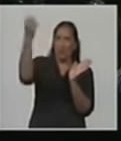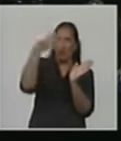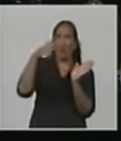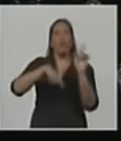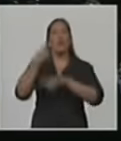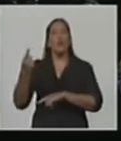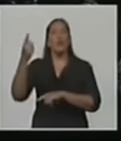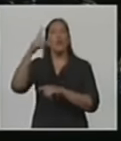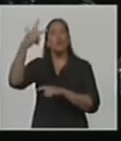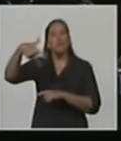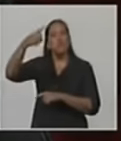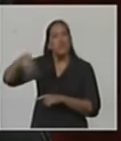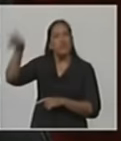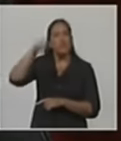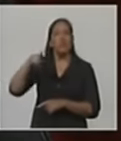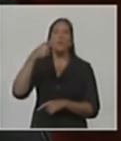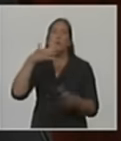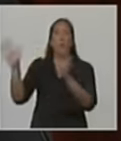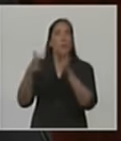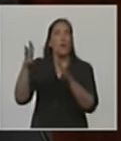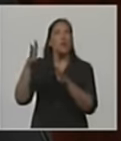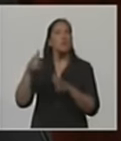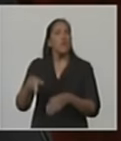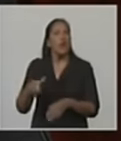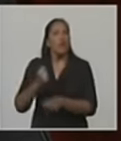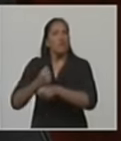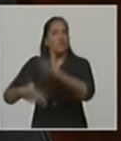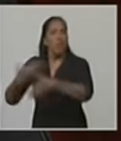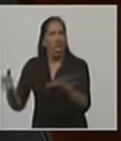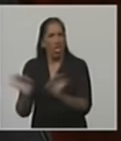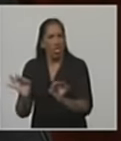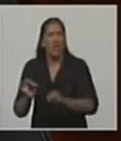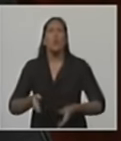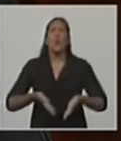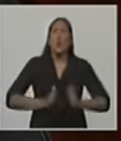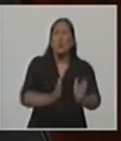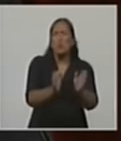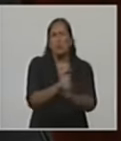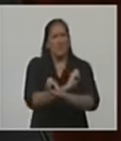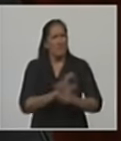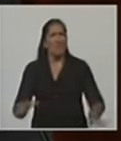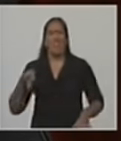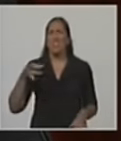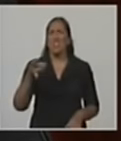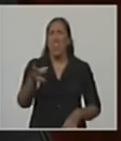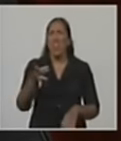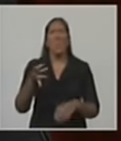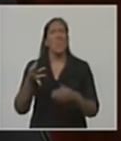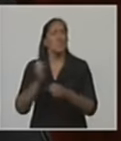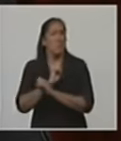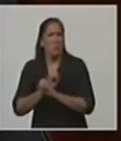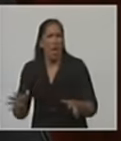La conexión física tiene enormes problemas, con rutas en mal estado, trenes que funcionan mal o no